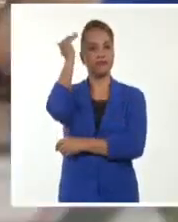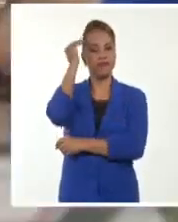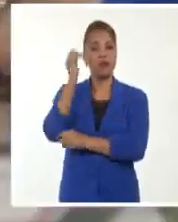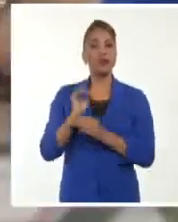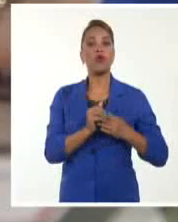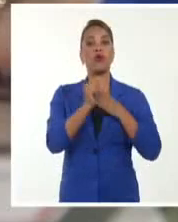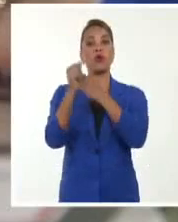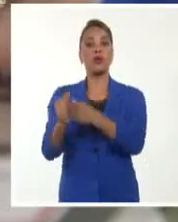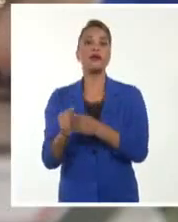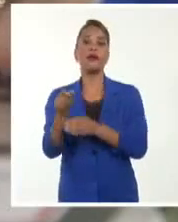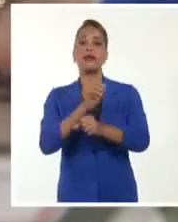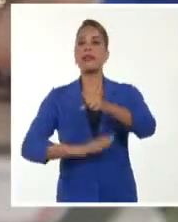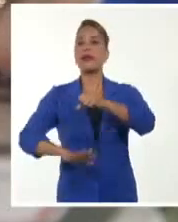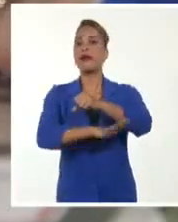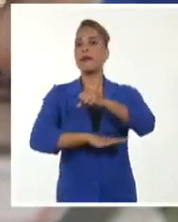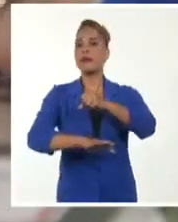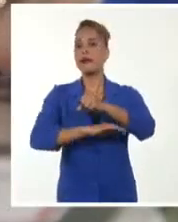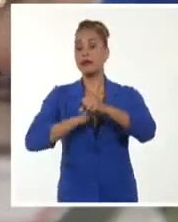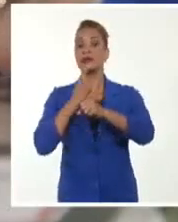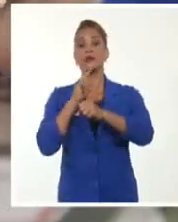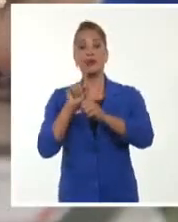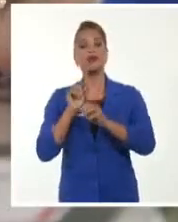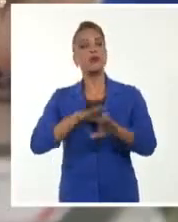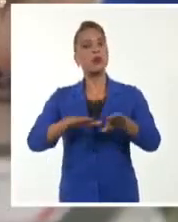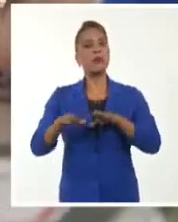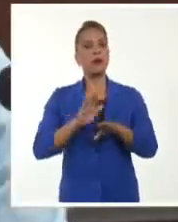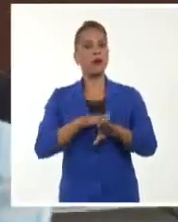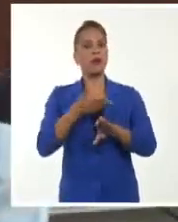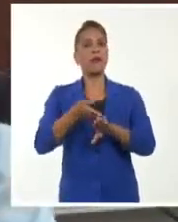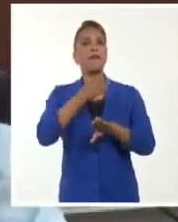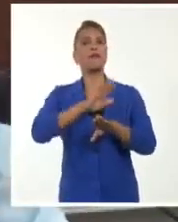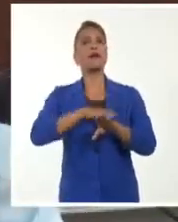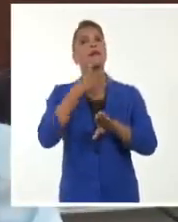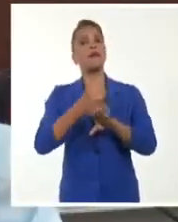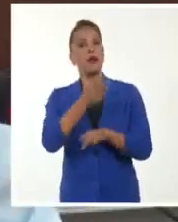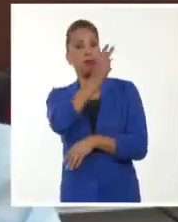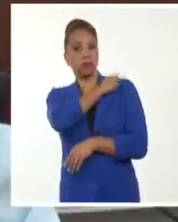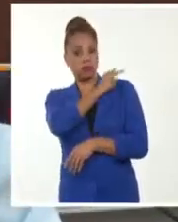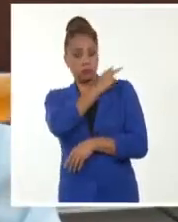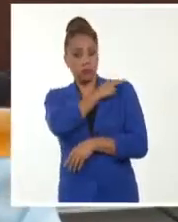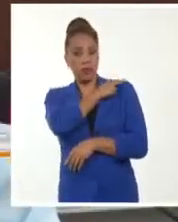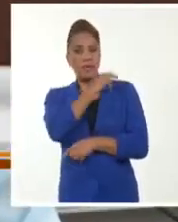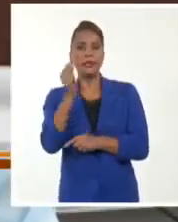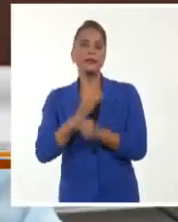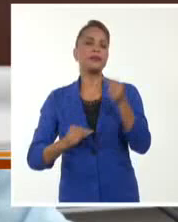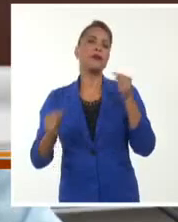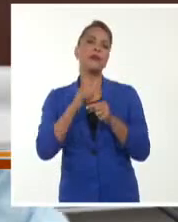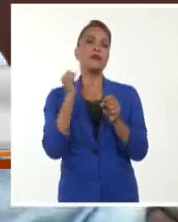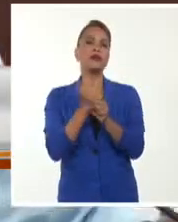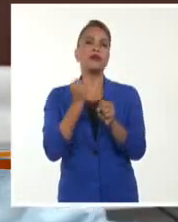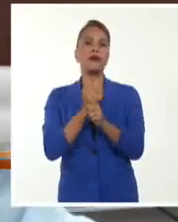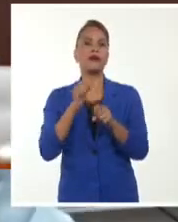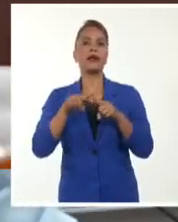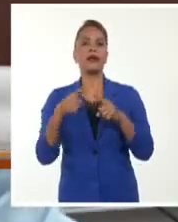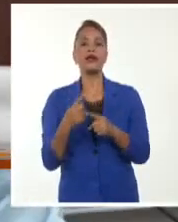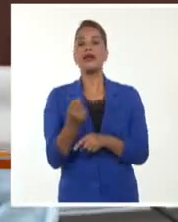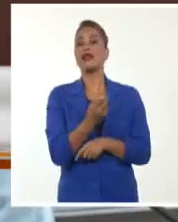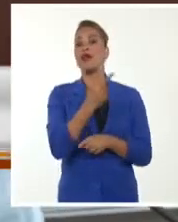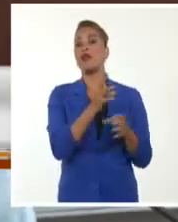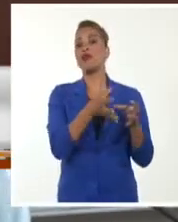líderes de base, después de haber preparado nuestros cuadros. En esencia, trabajando en los dos